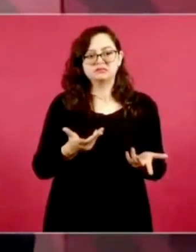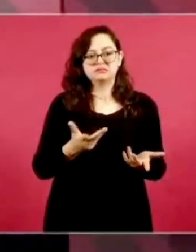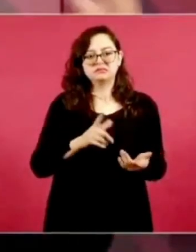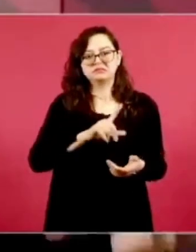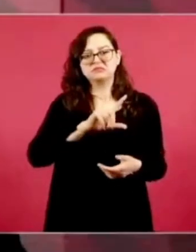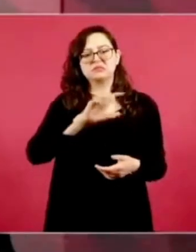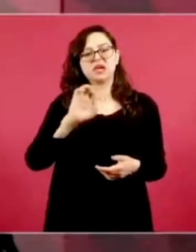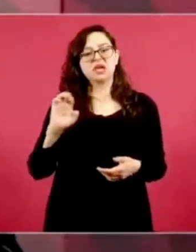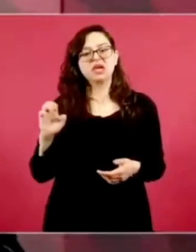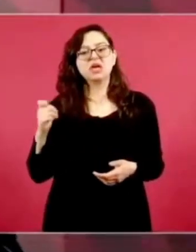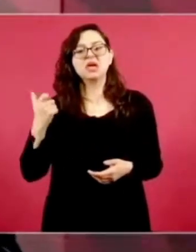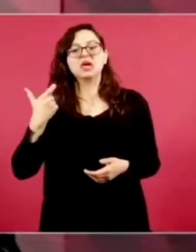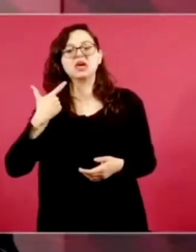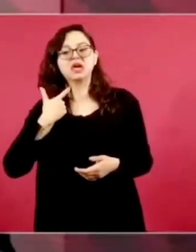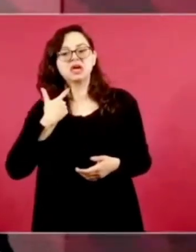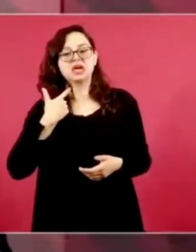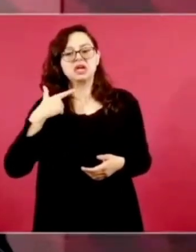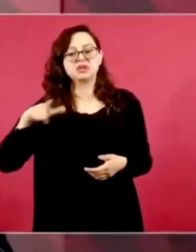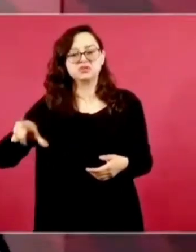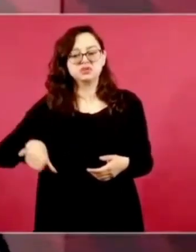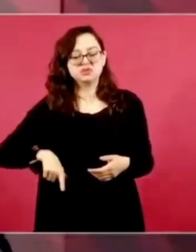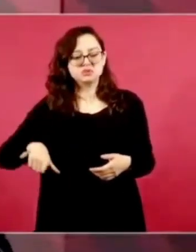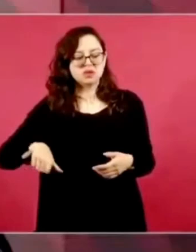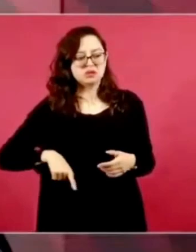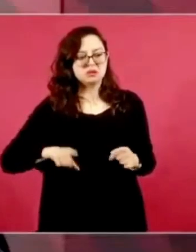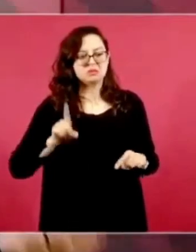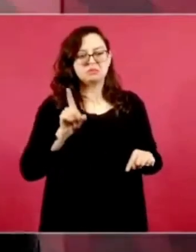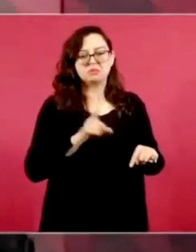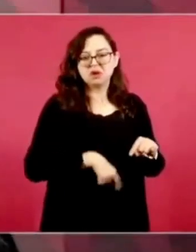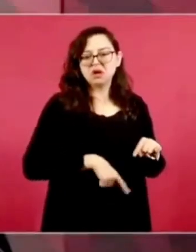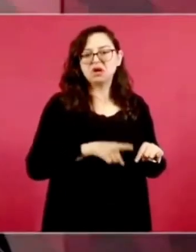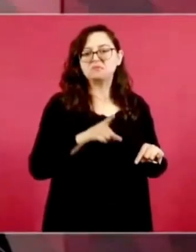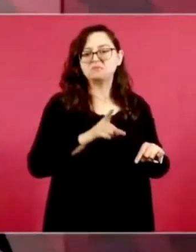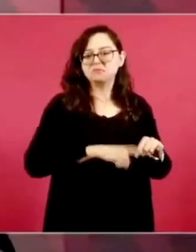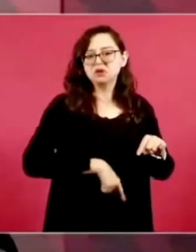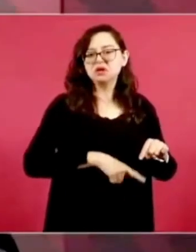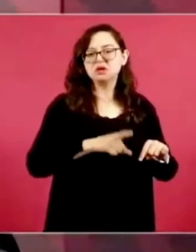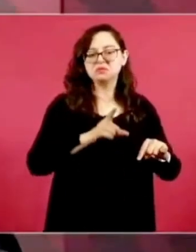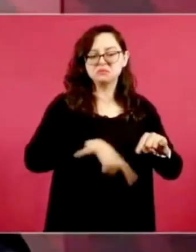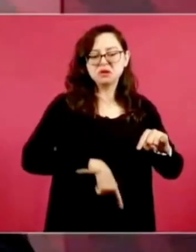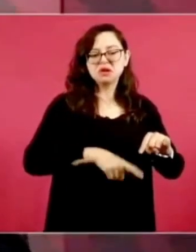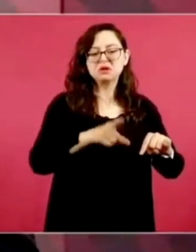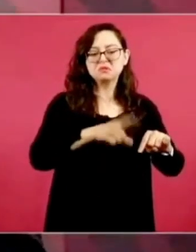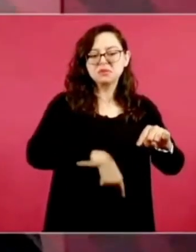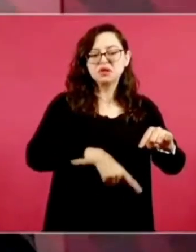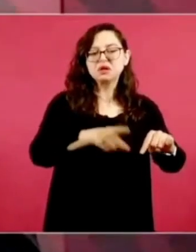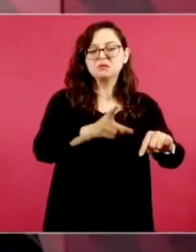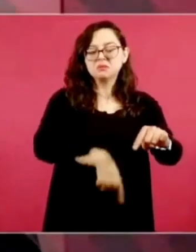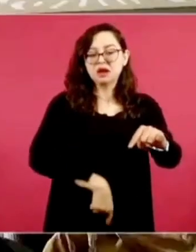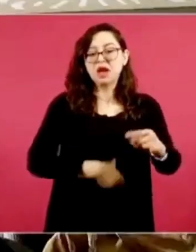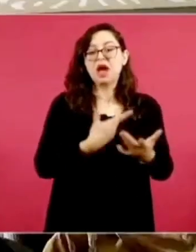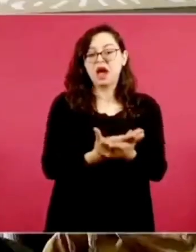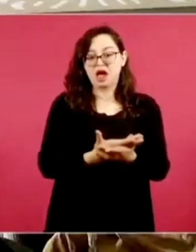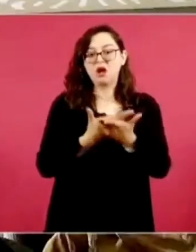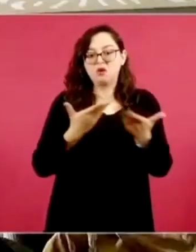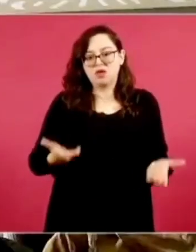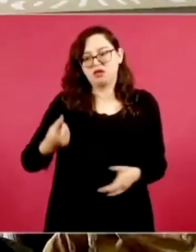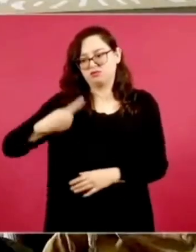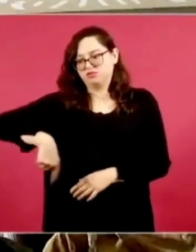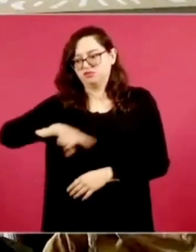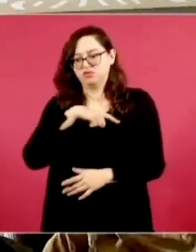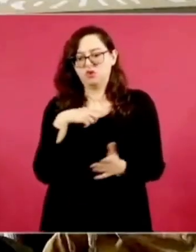Que no tiene que ver con la justicia social, que no tiene que ver con la auténtica democracia,